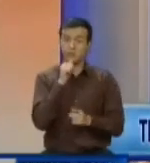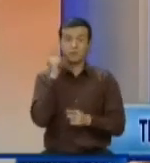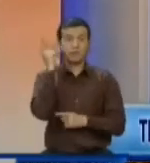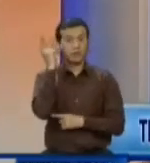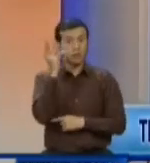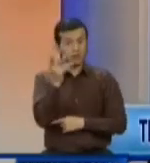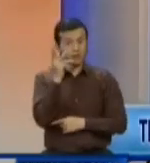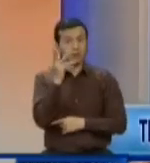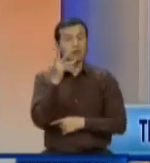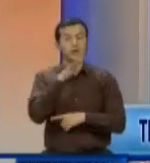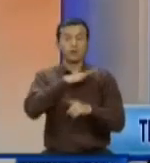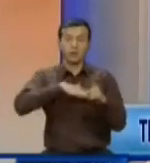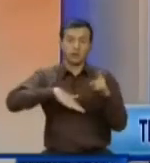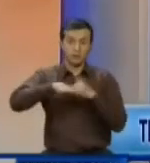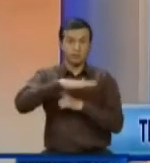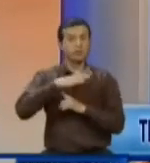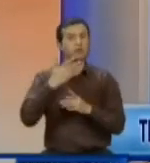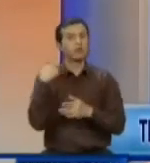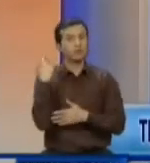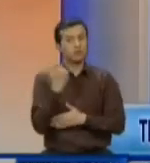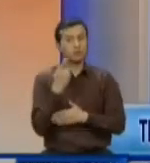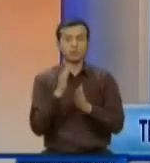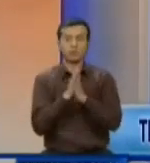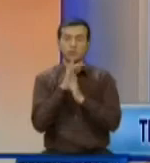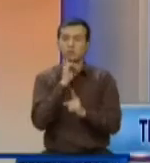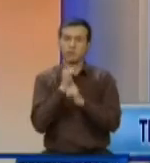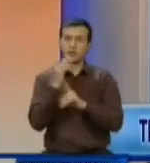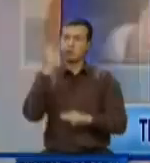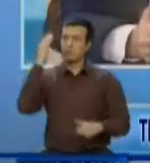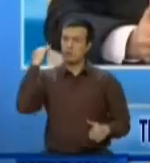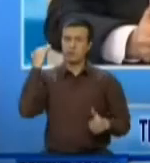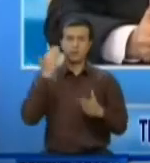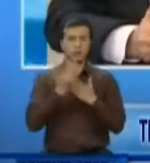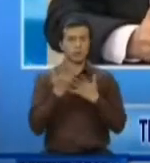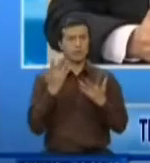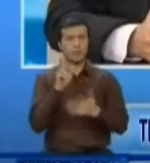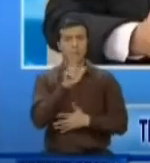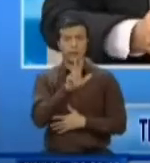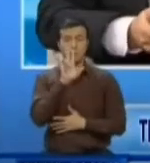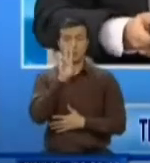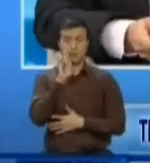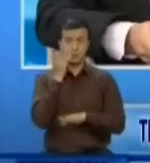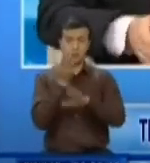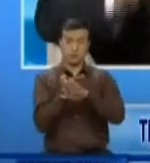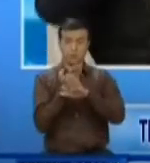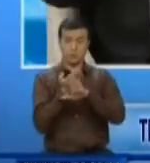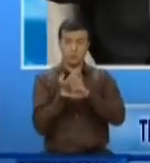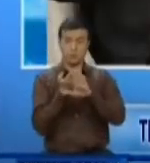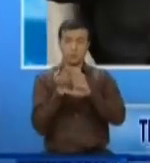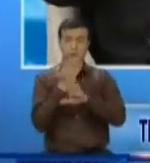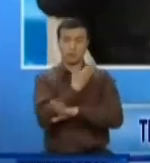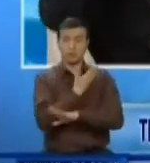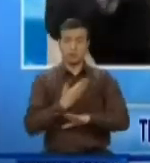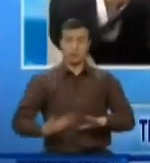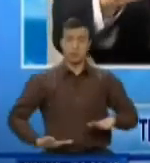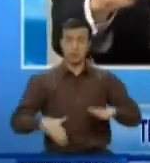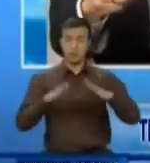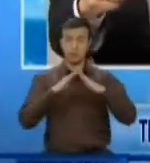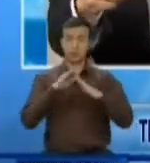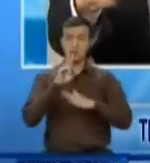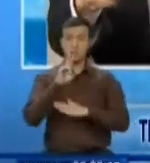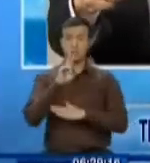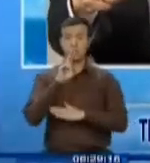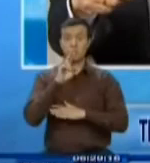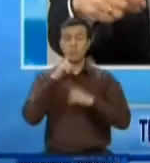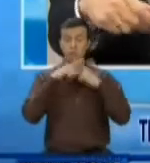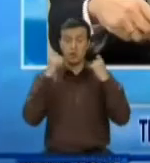este es el ambiente del que nosotros venimos hablando hace tiempo las reglas 37 propuestas que hicimos en carondelet en marzo dos de las cuales se han